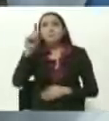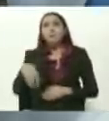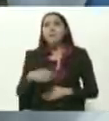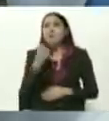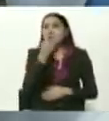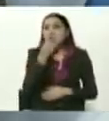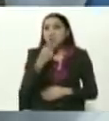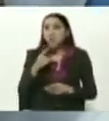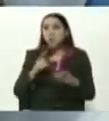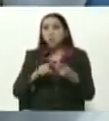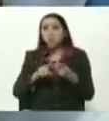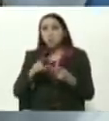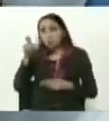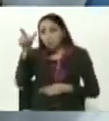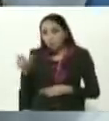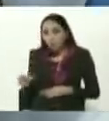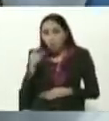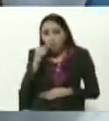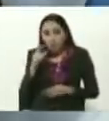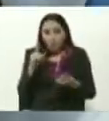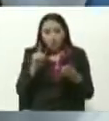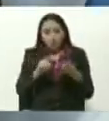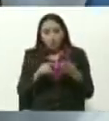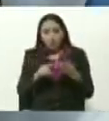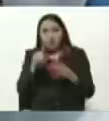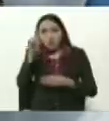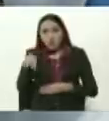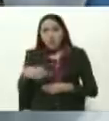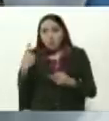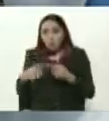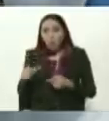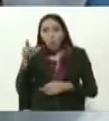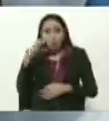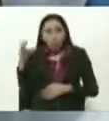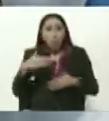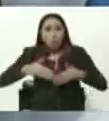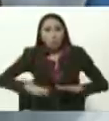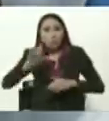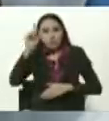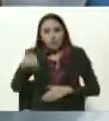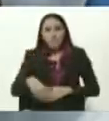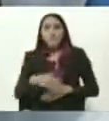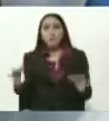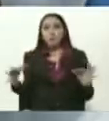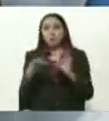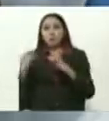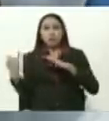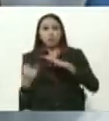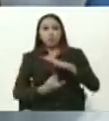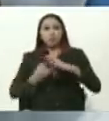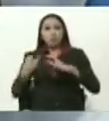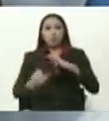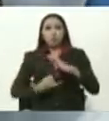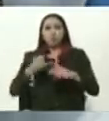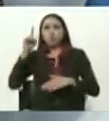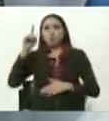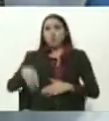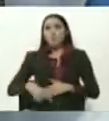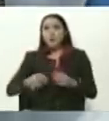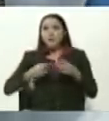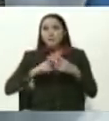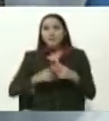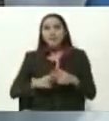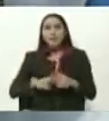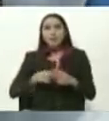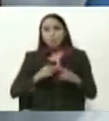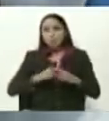colombiano. Daisis Querales, enlace entre los colombianos y el Saime. Jonathan Caraballo, técnico de oficina